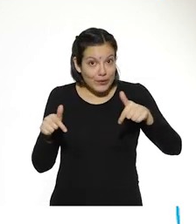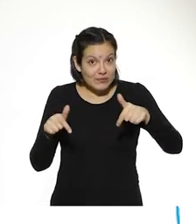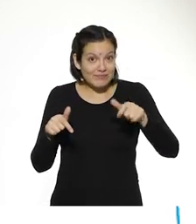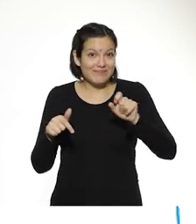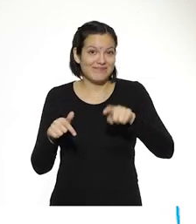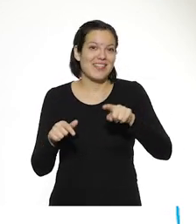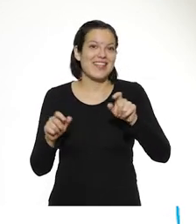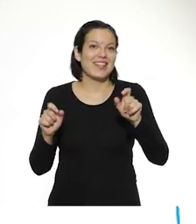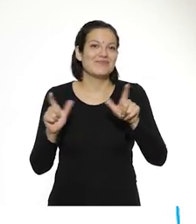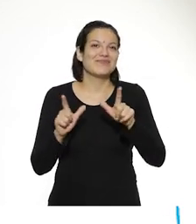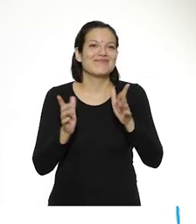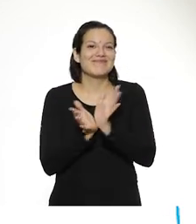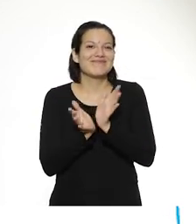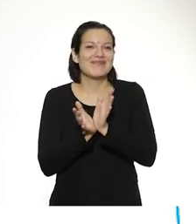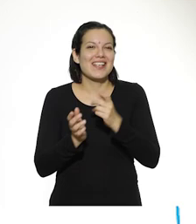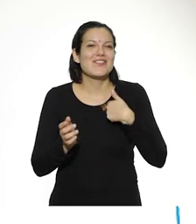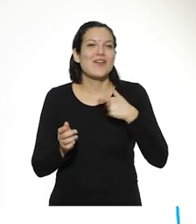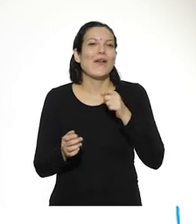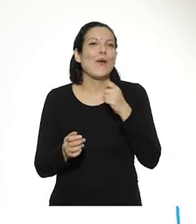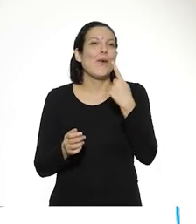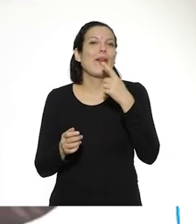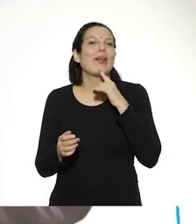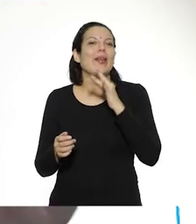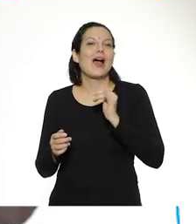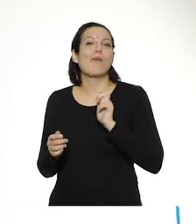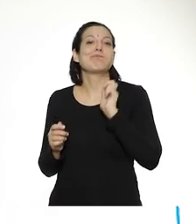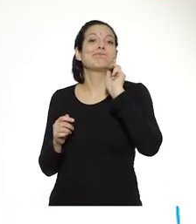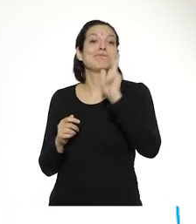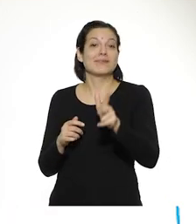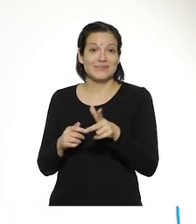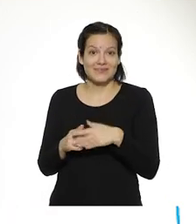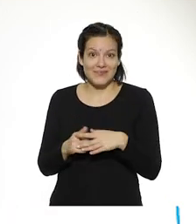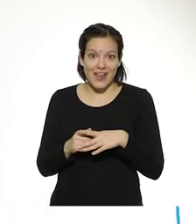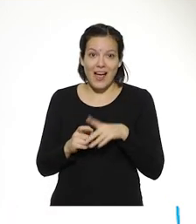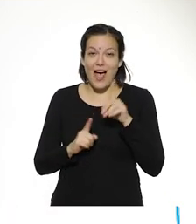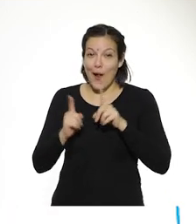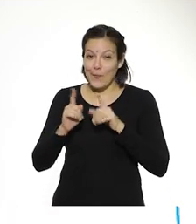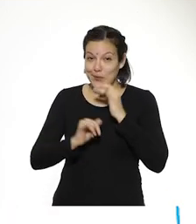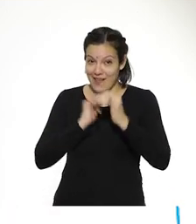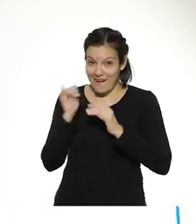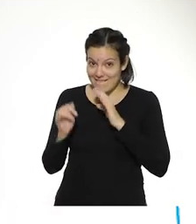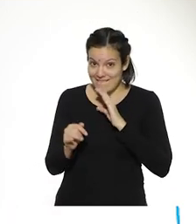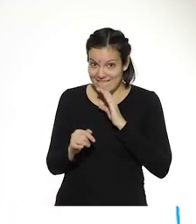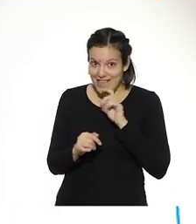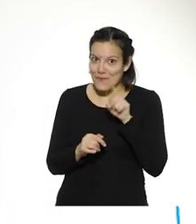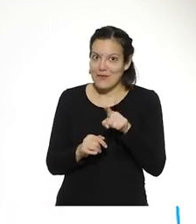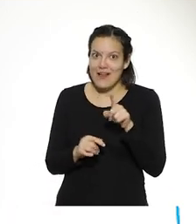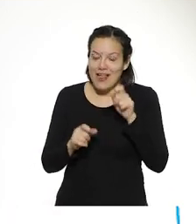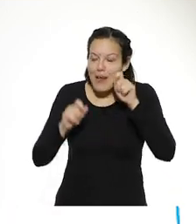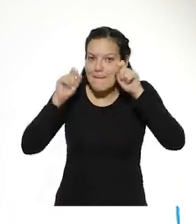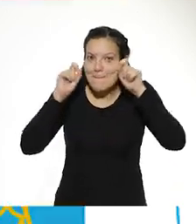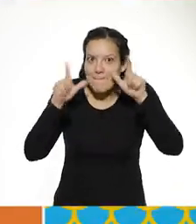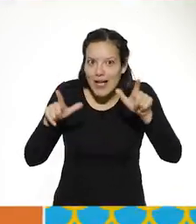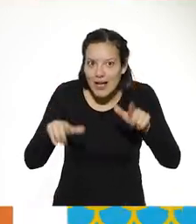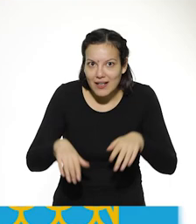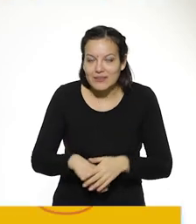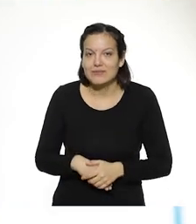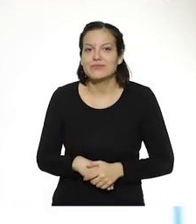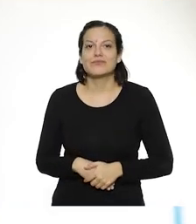este segmento que hemos denominado Te tiro una, tengo un par de anécdotas que te van a